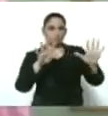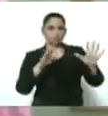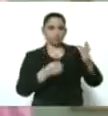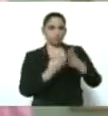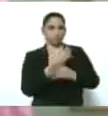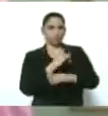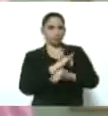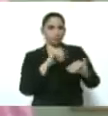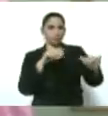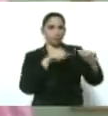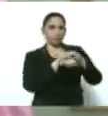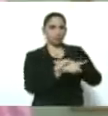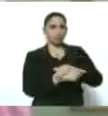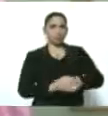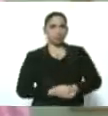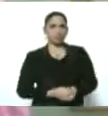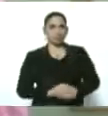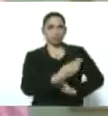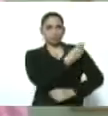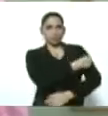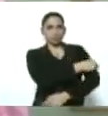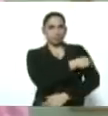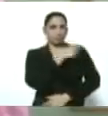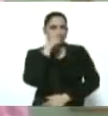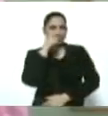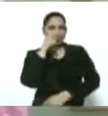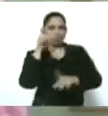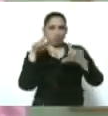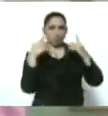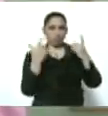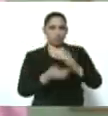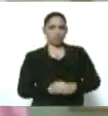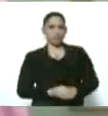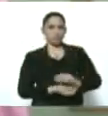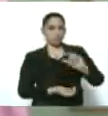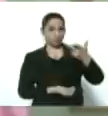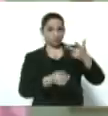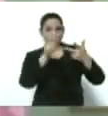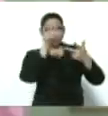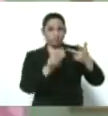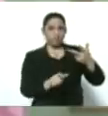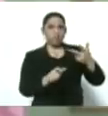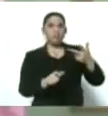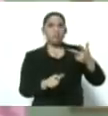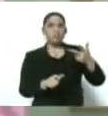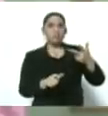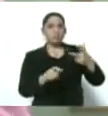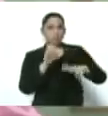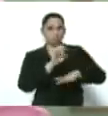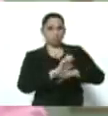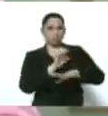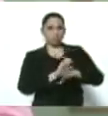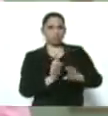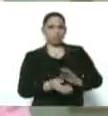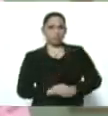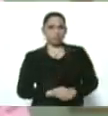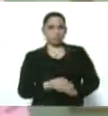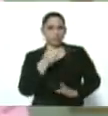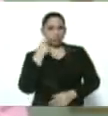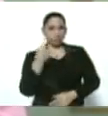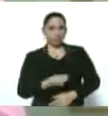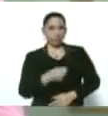está ingresado en el Hospital Centinela de La Guaira. El tercer caso, procedente de Ecuador, es un hombre